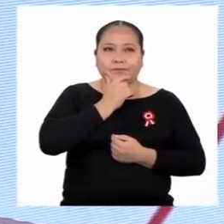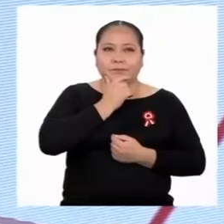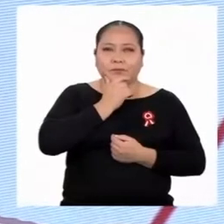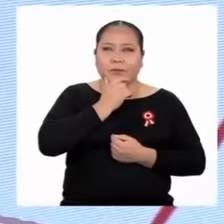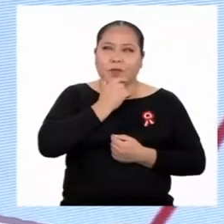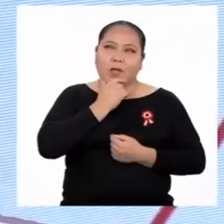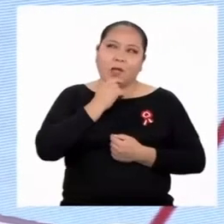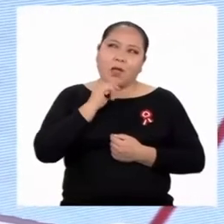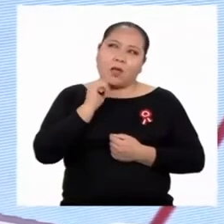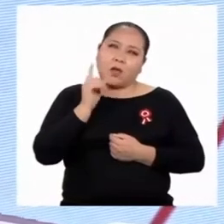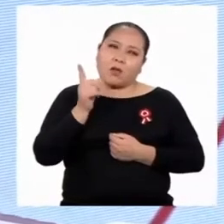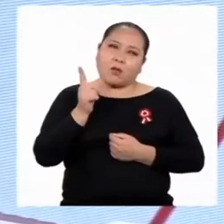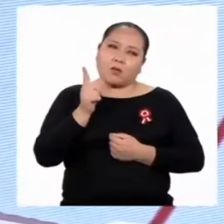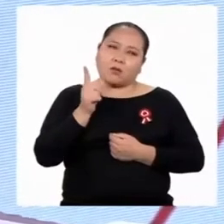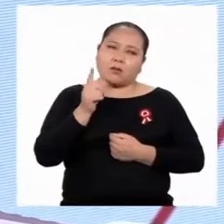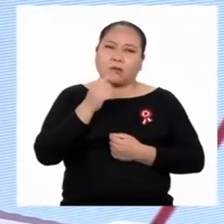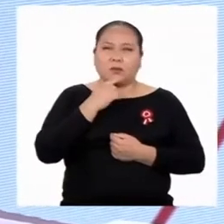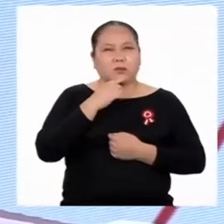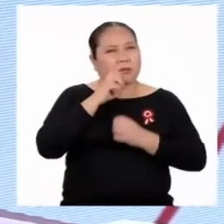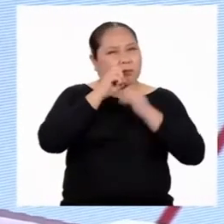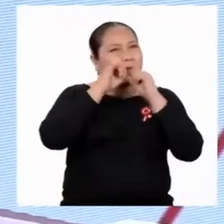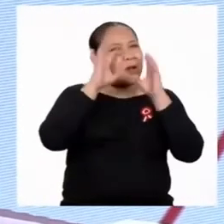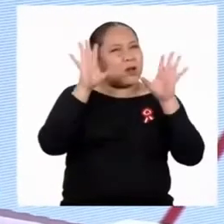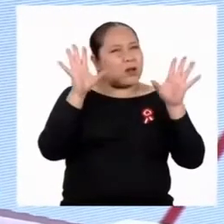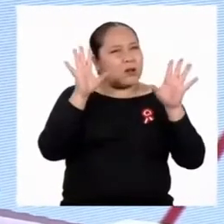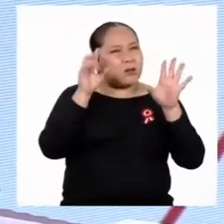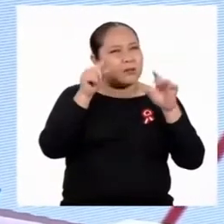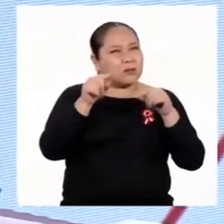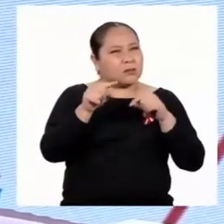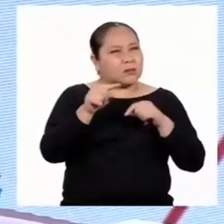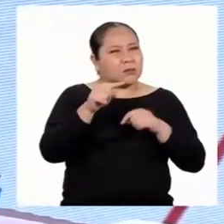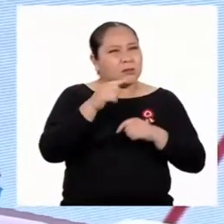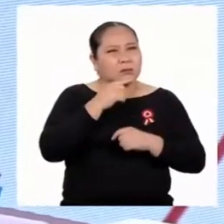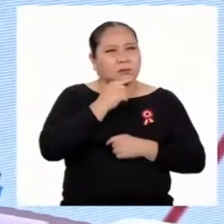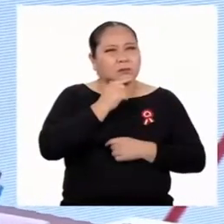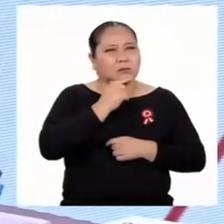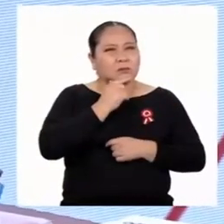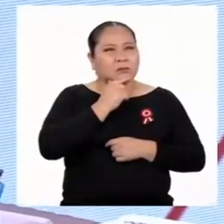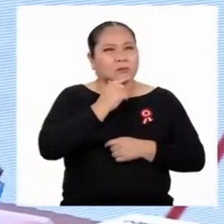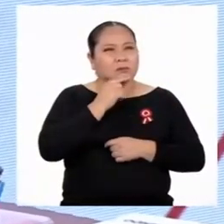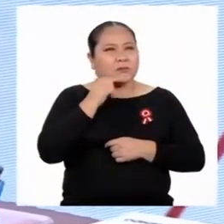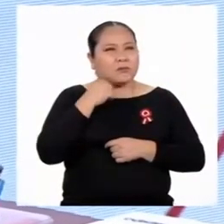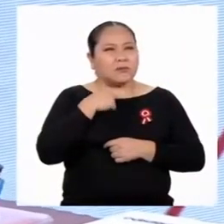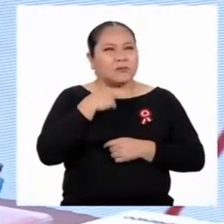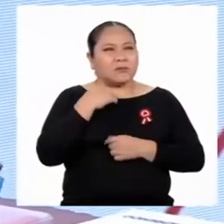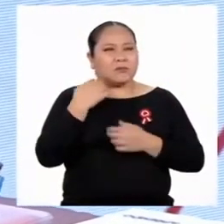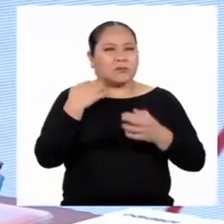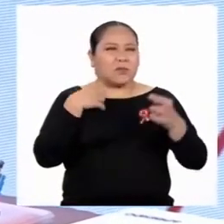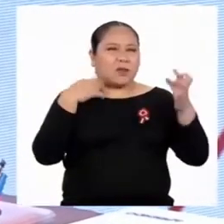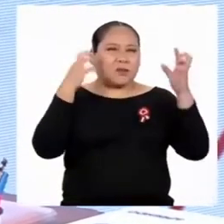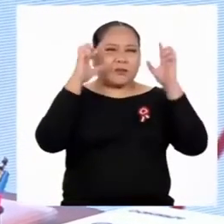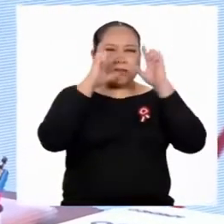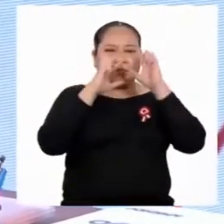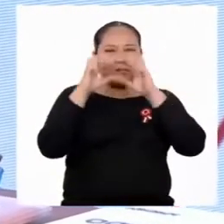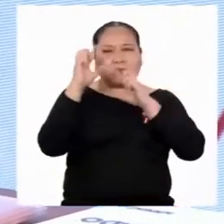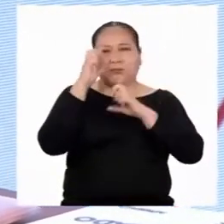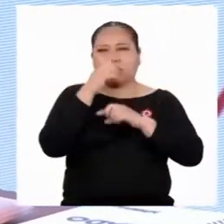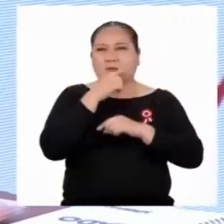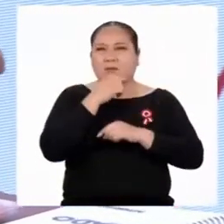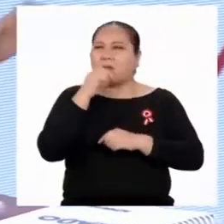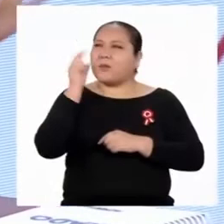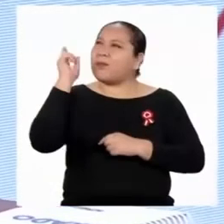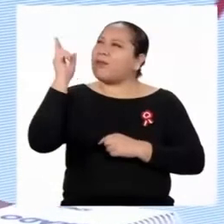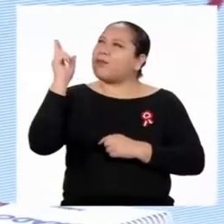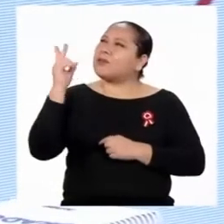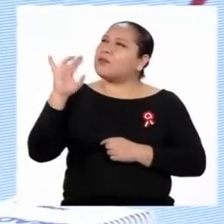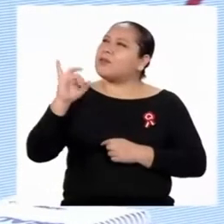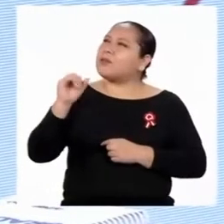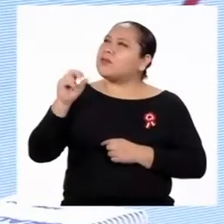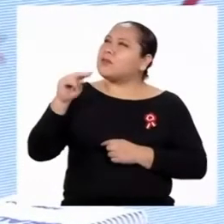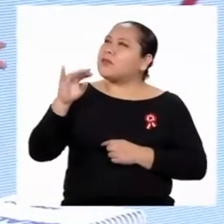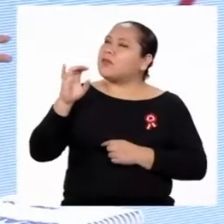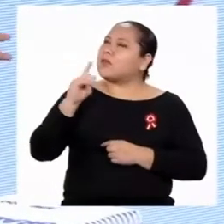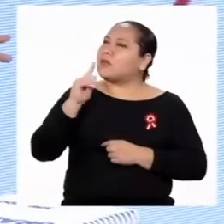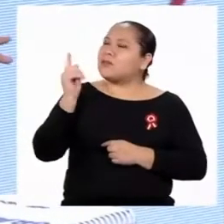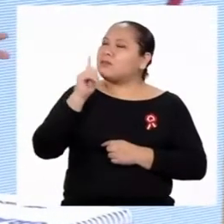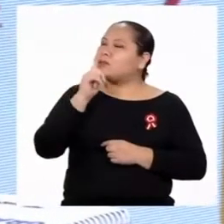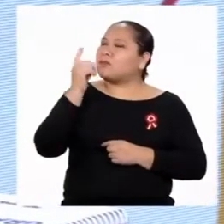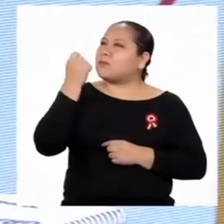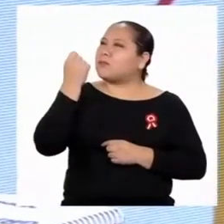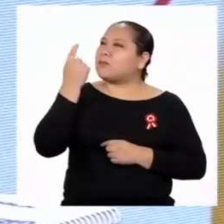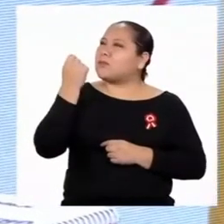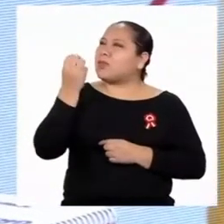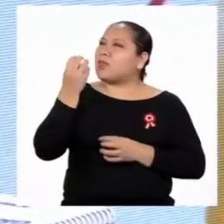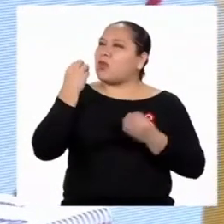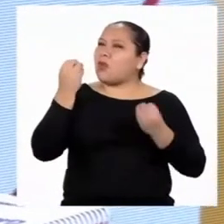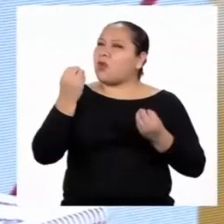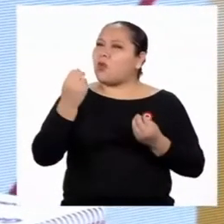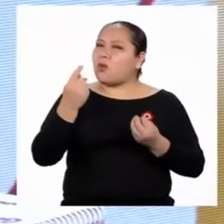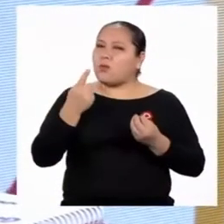¿A ustedes les ha quedado claro? Yo aún tengo unas dudas. Profesora Janet, no entiendo